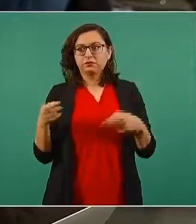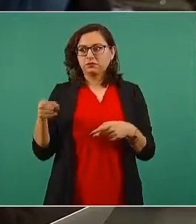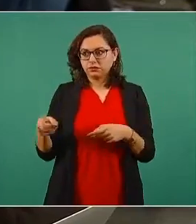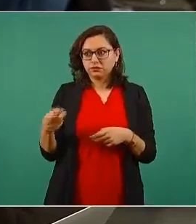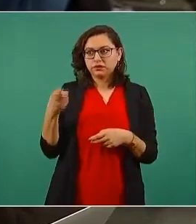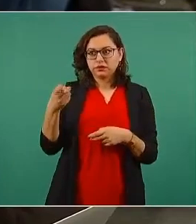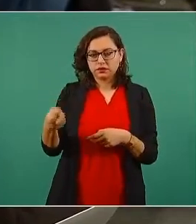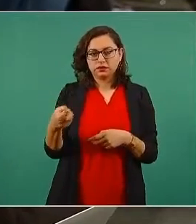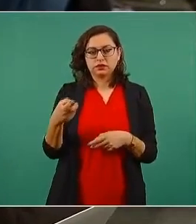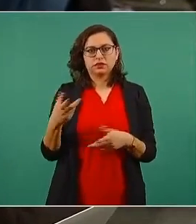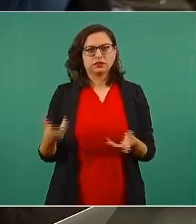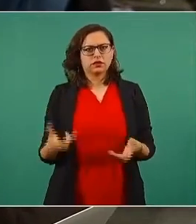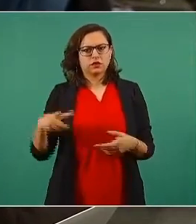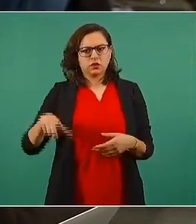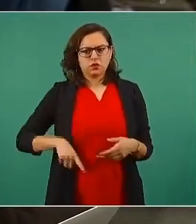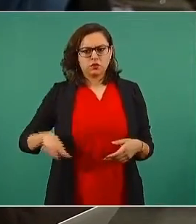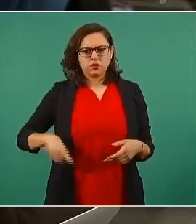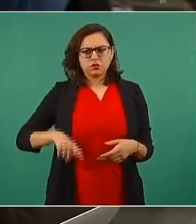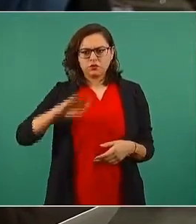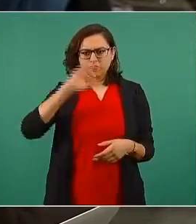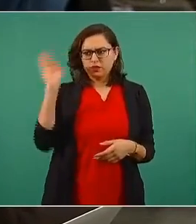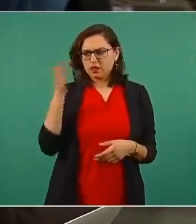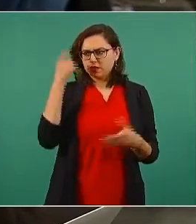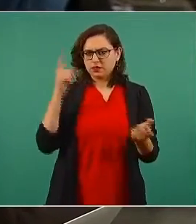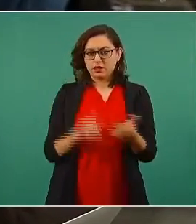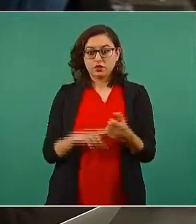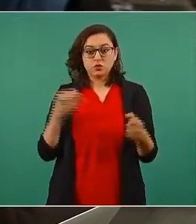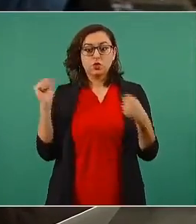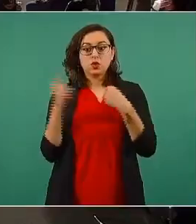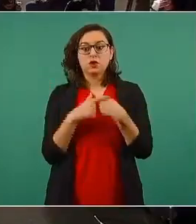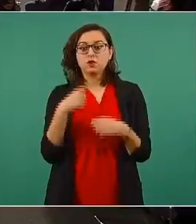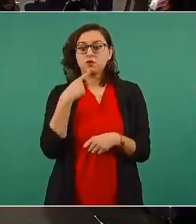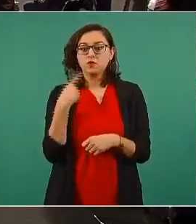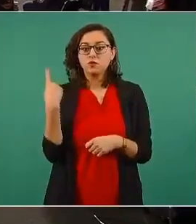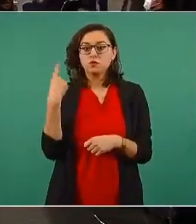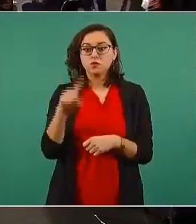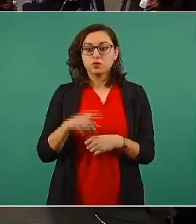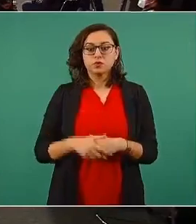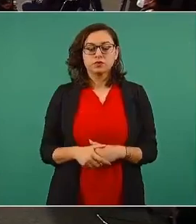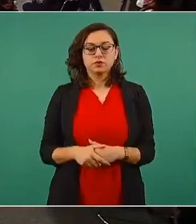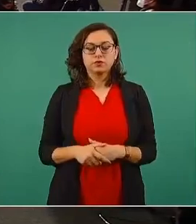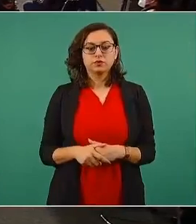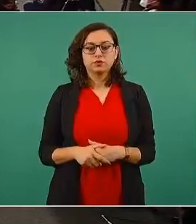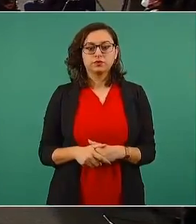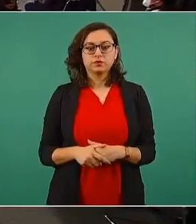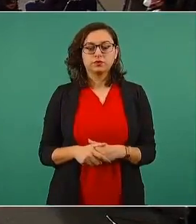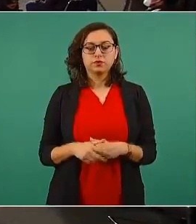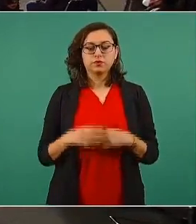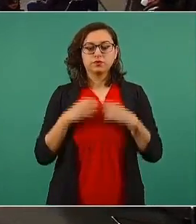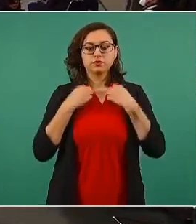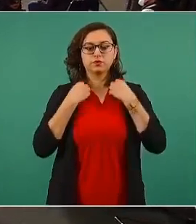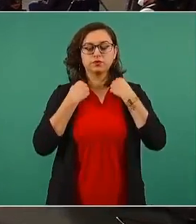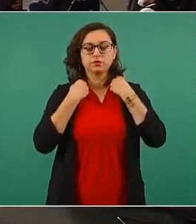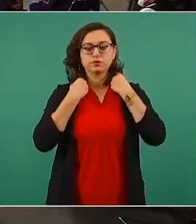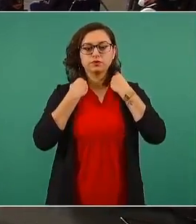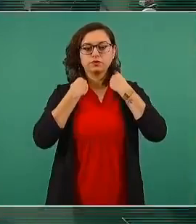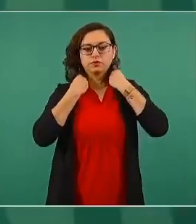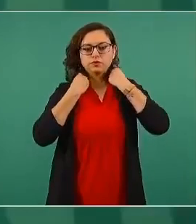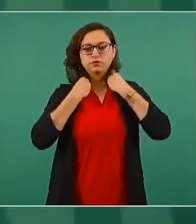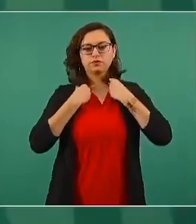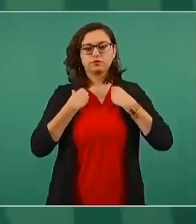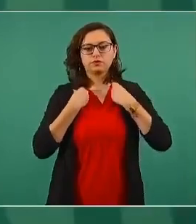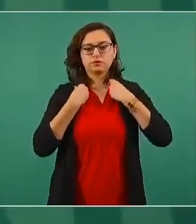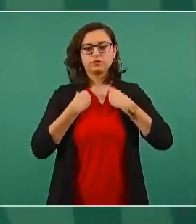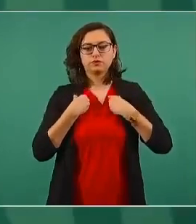conocimiento sobre estas denuncias, sobre estos actos? Sí, creo que es un asunto que ve la Secretaría de